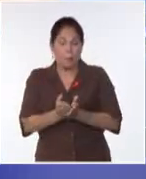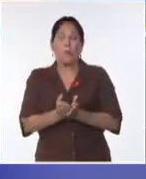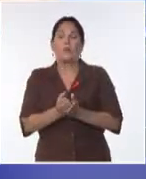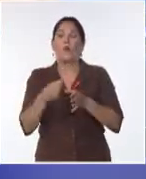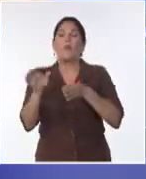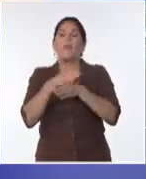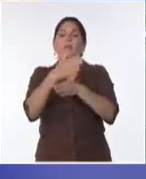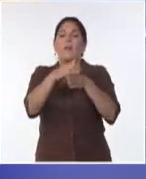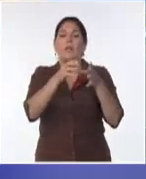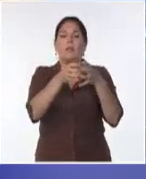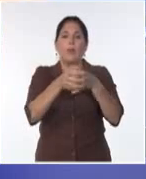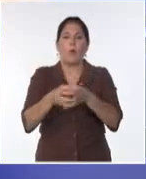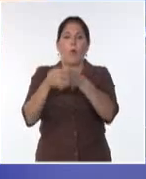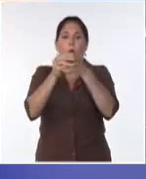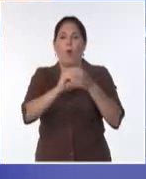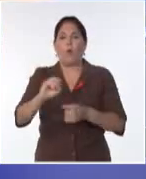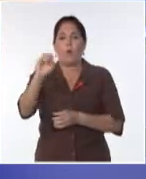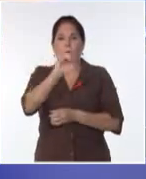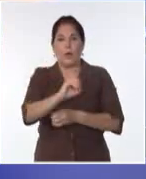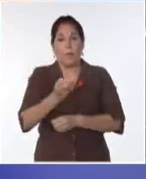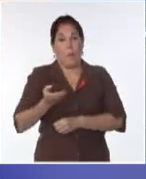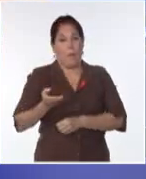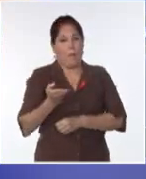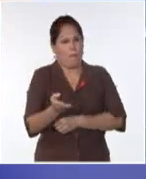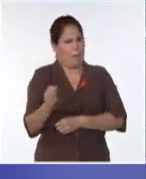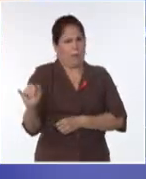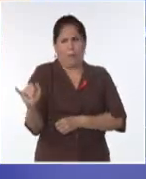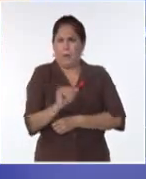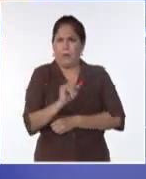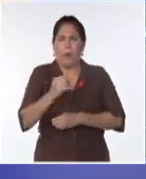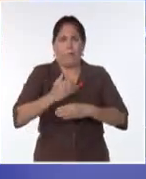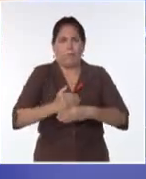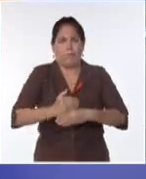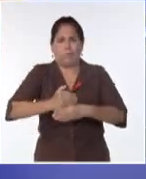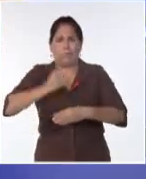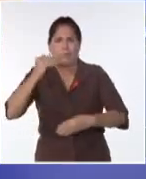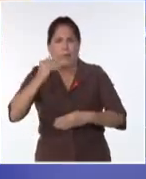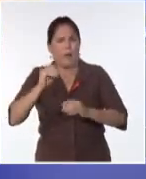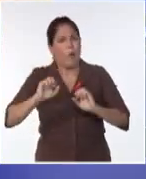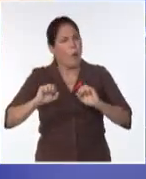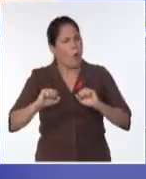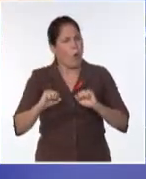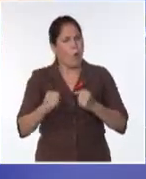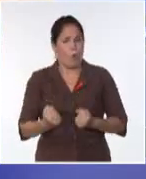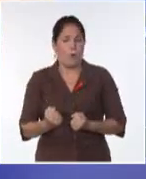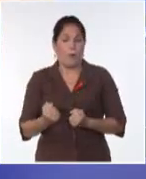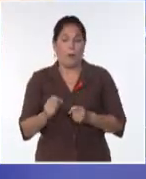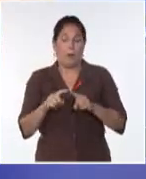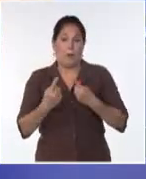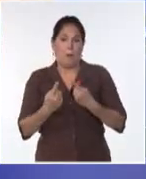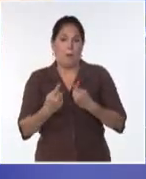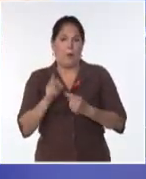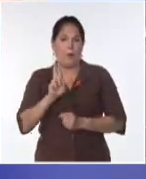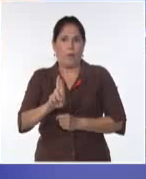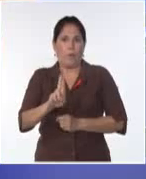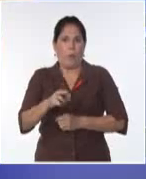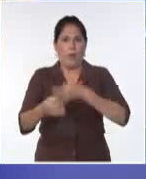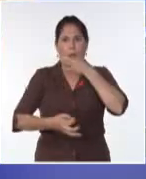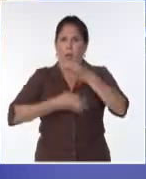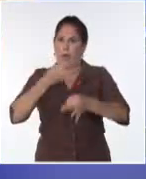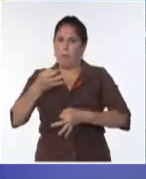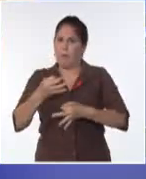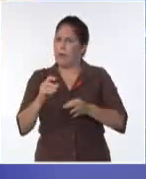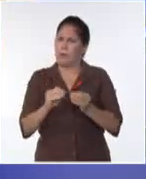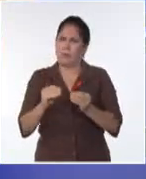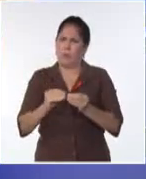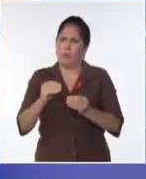agrupaciones que aglutina, demandó hoy de la misma manera el levantamiento del cerco económico, comercial y financiero de Washington contra el